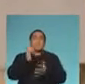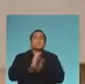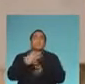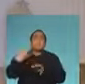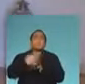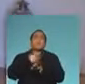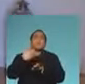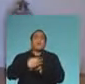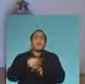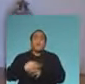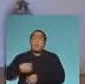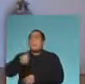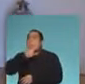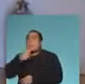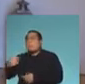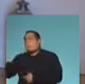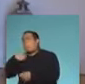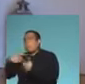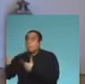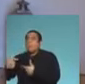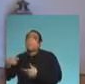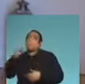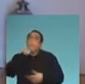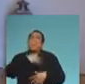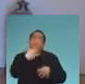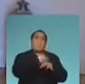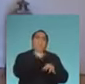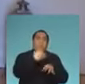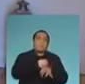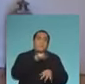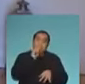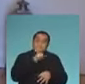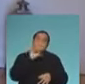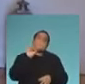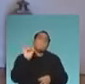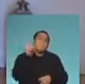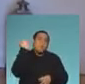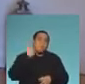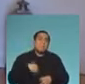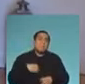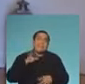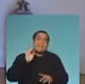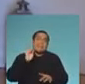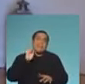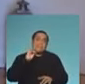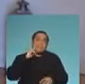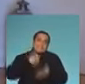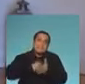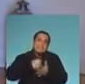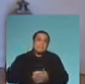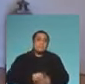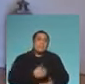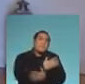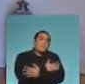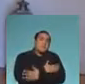mucho mejor que medicarnos, así que ahí está el gran secreto y el gran desafío. Luis María, abrazo grandísimo.